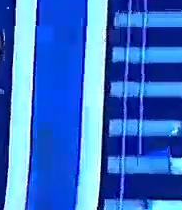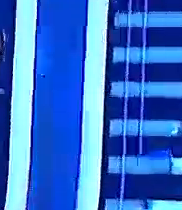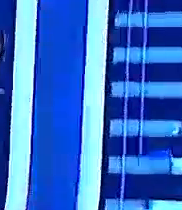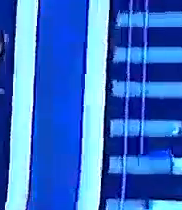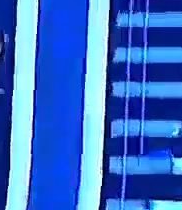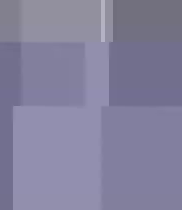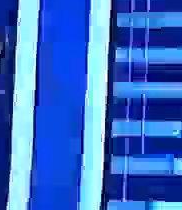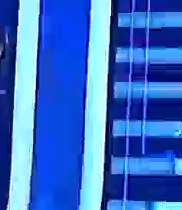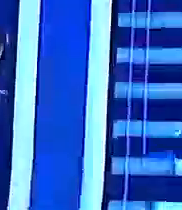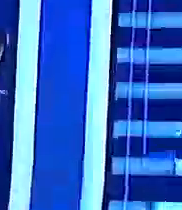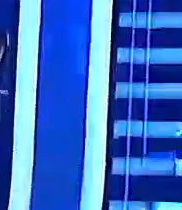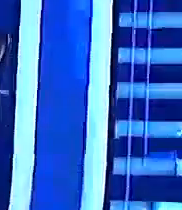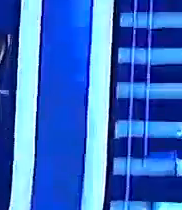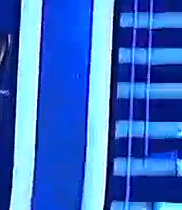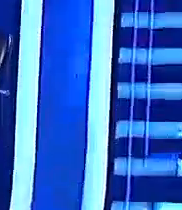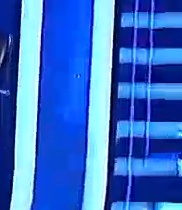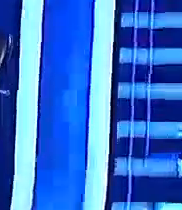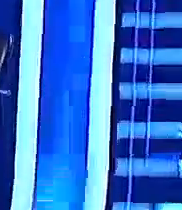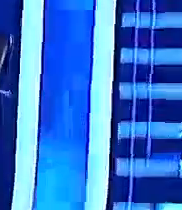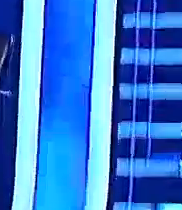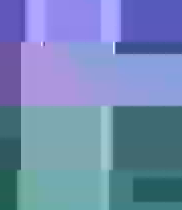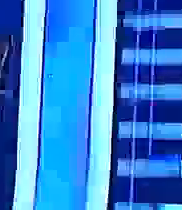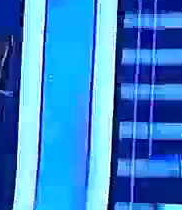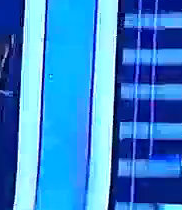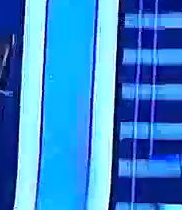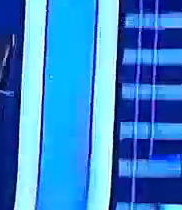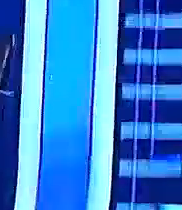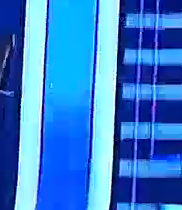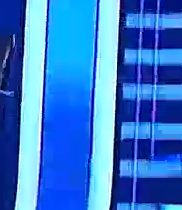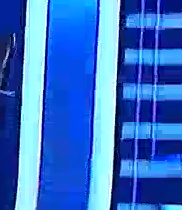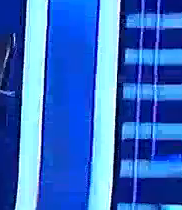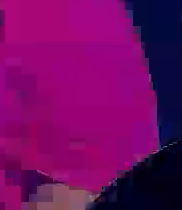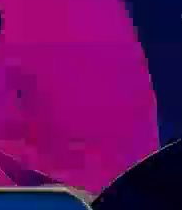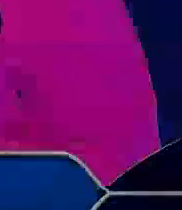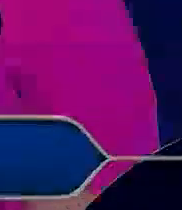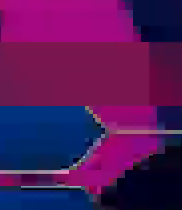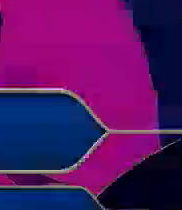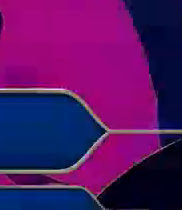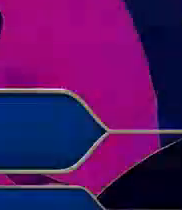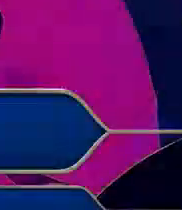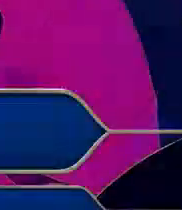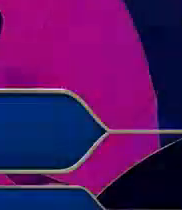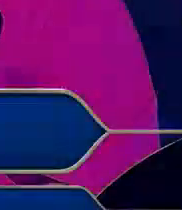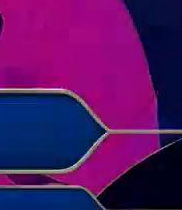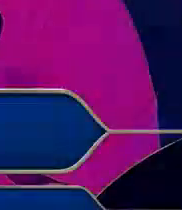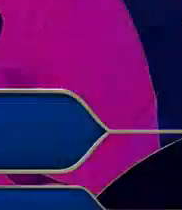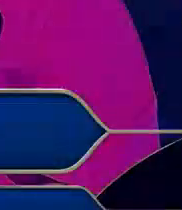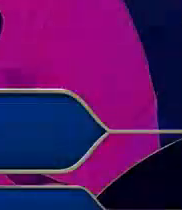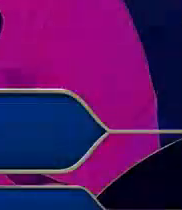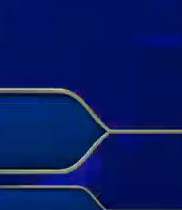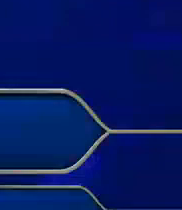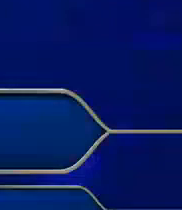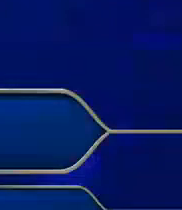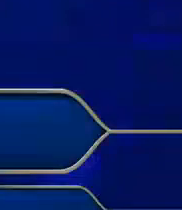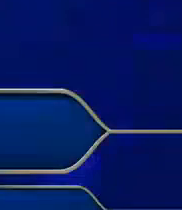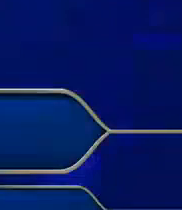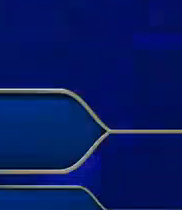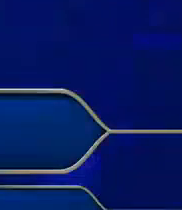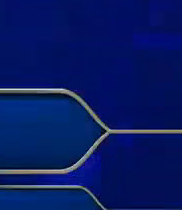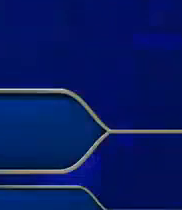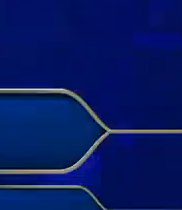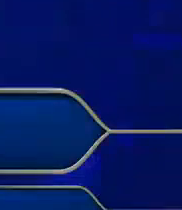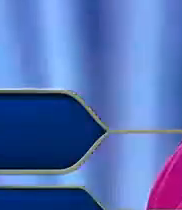¿Cuál de estas aves era la preferida del querido animador Felipe Camiroaga? A, halcón. B, búho.